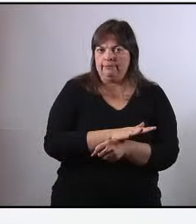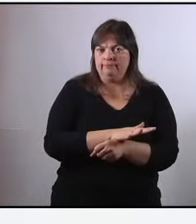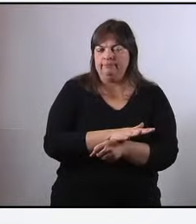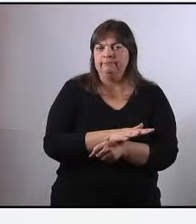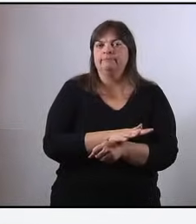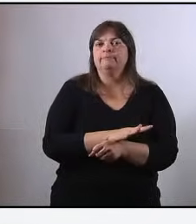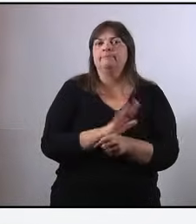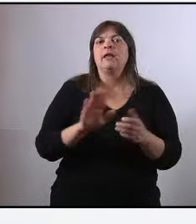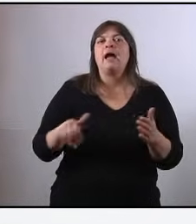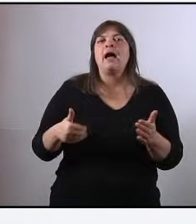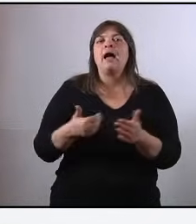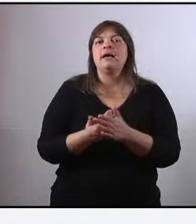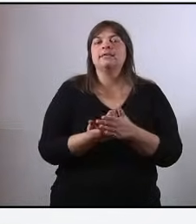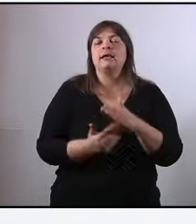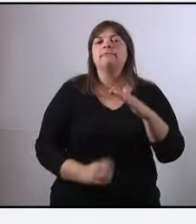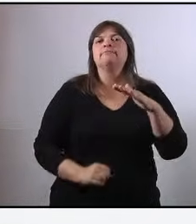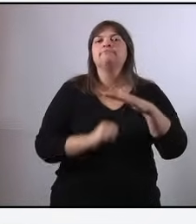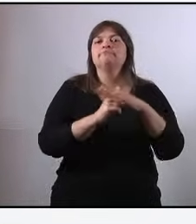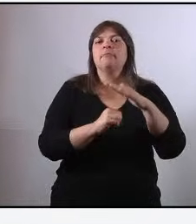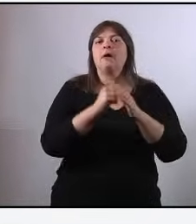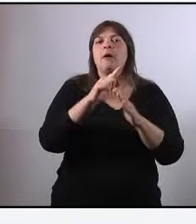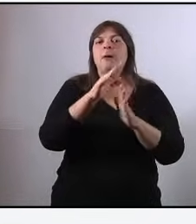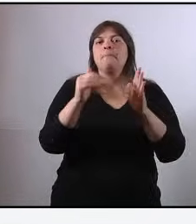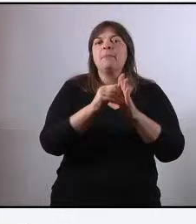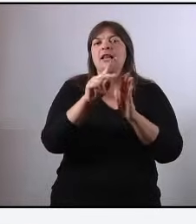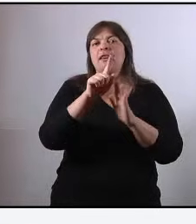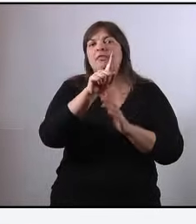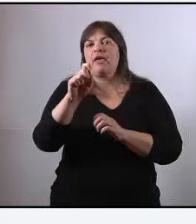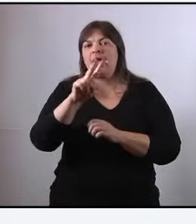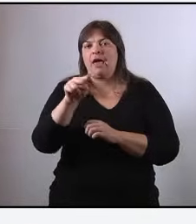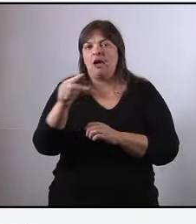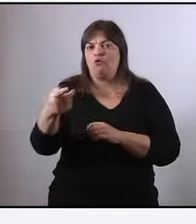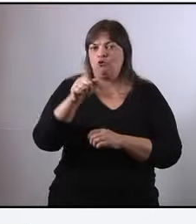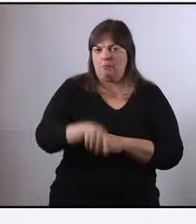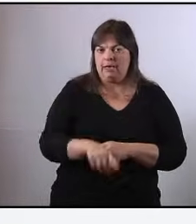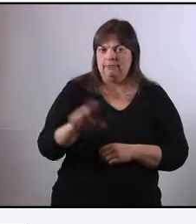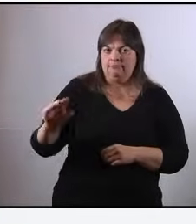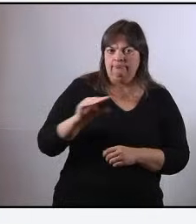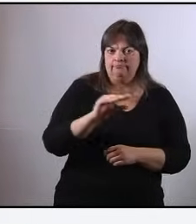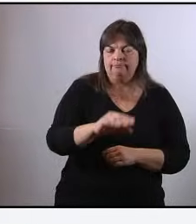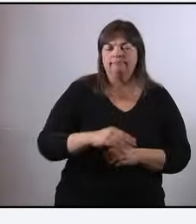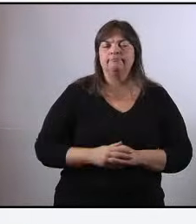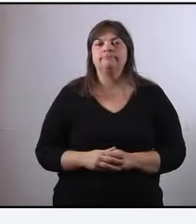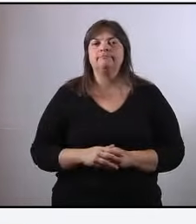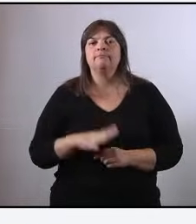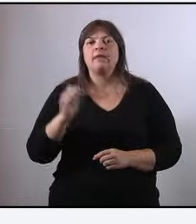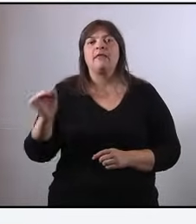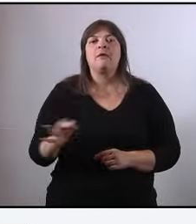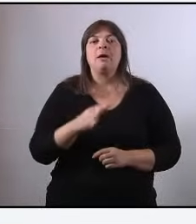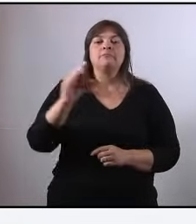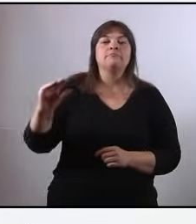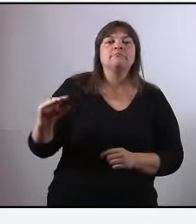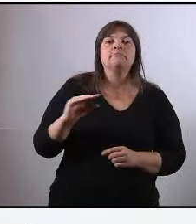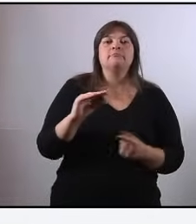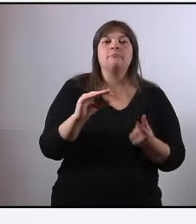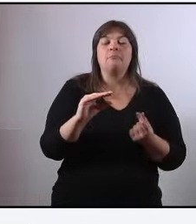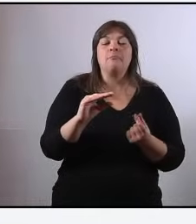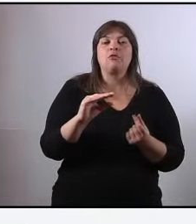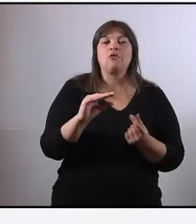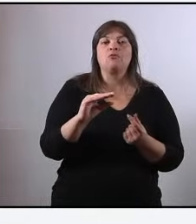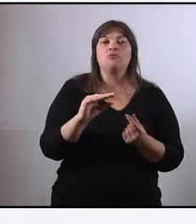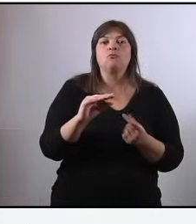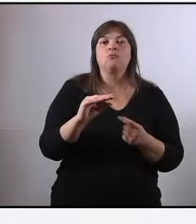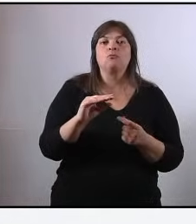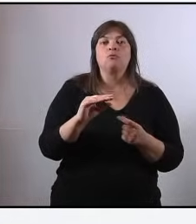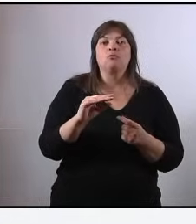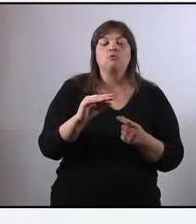llegando a alcanzar los 1.100 euros mensuales. Además, las cuantías establecidas por tramos